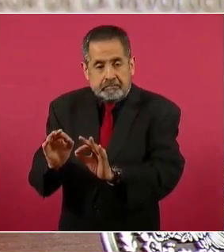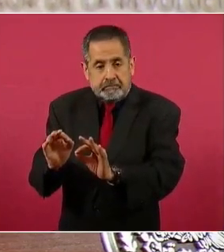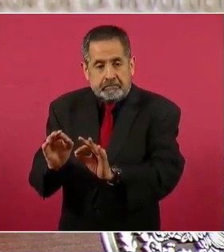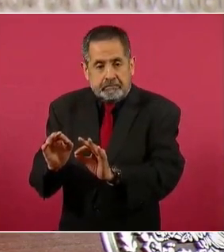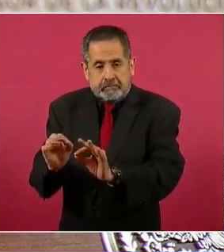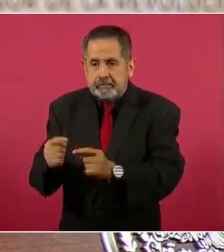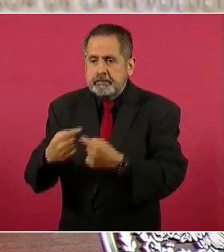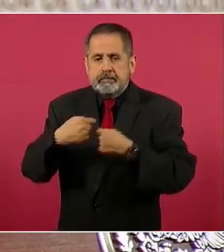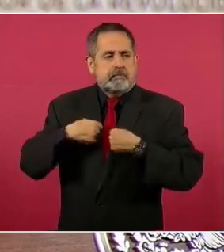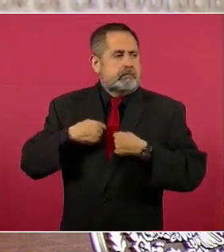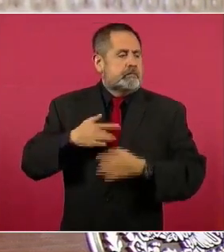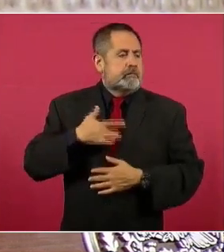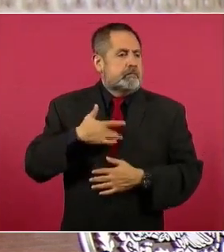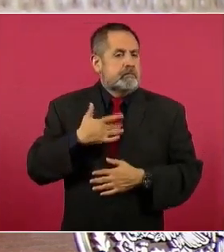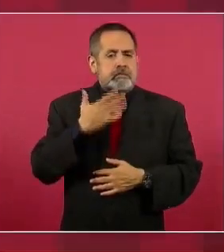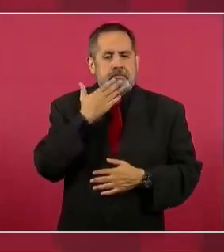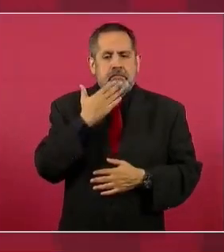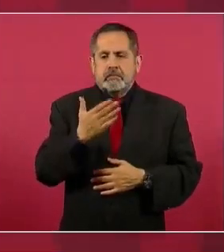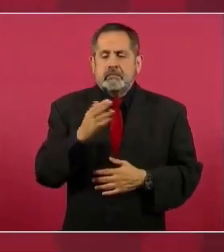vamos a estar